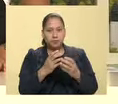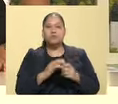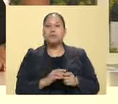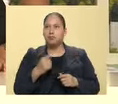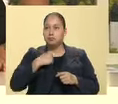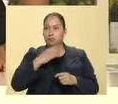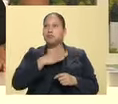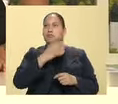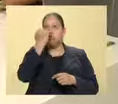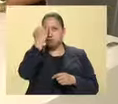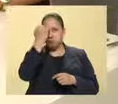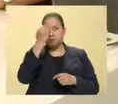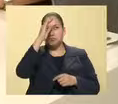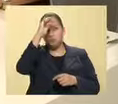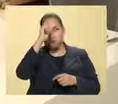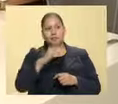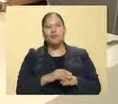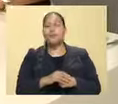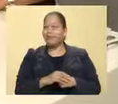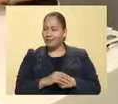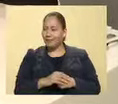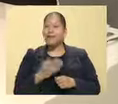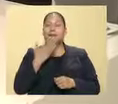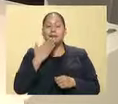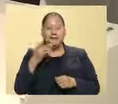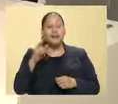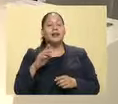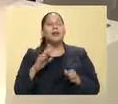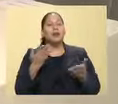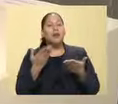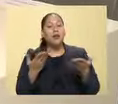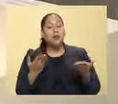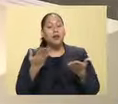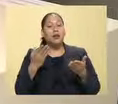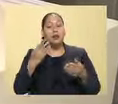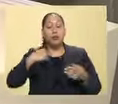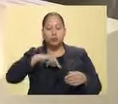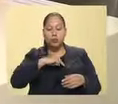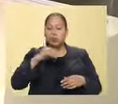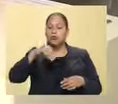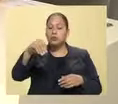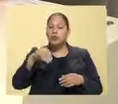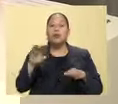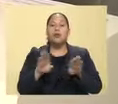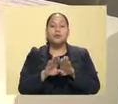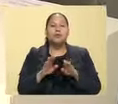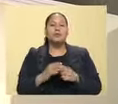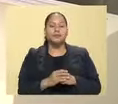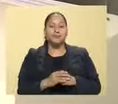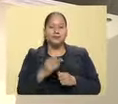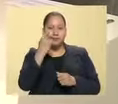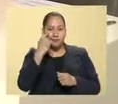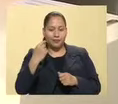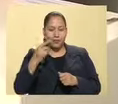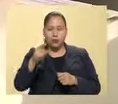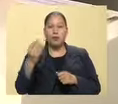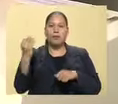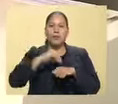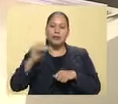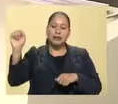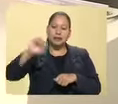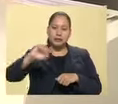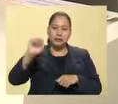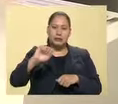anda ocurriendo, de veras. Tú muy bien, tú muy bien. Oye, ¿con qué lo podemos sazonar? Le vamos a agregar sal y pimienta, ¿no? Con el